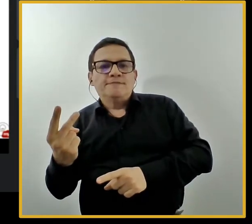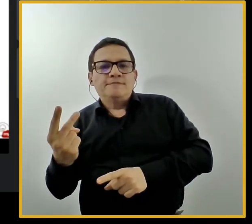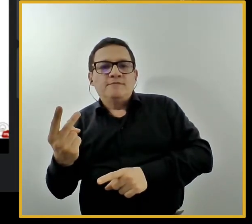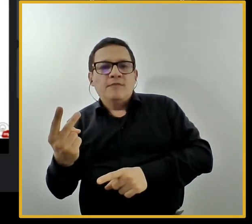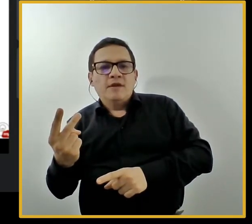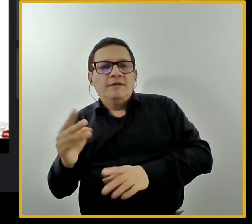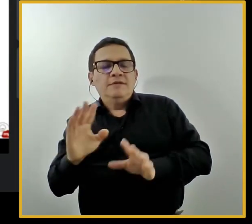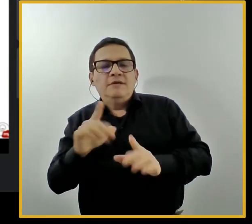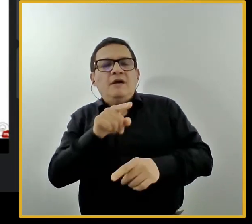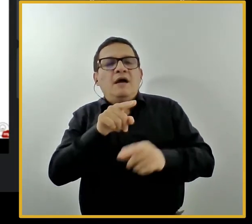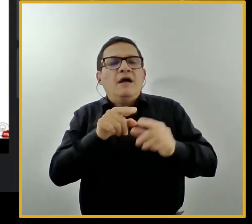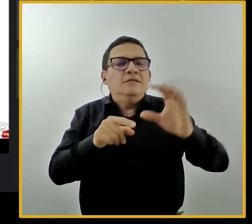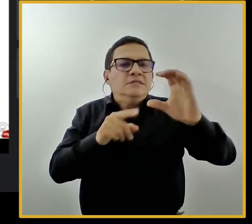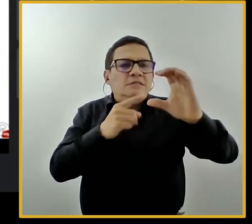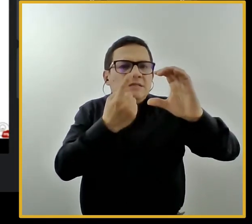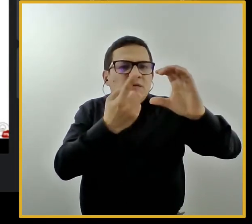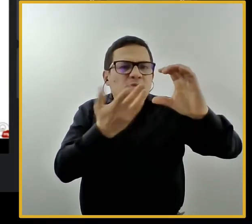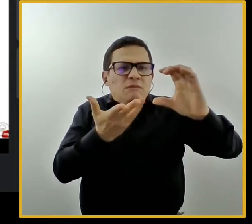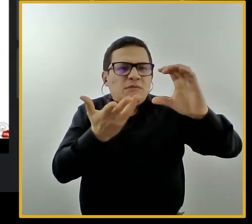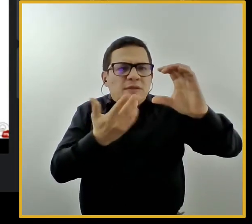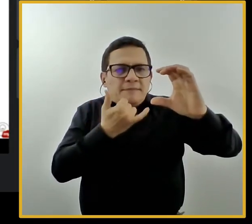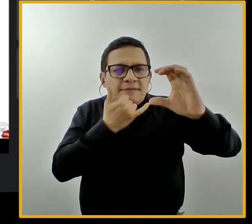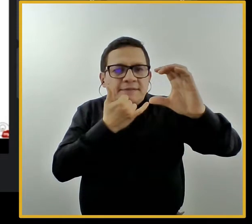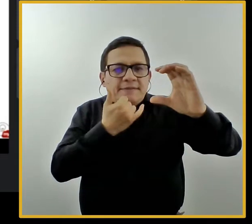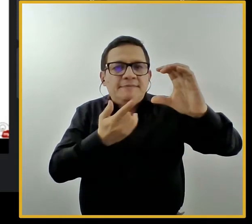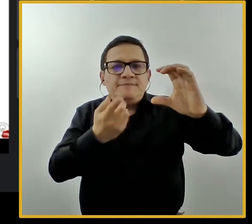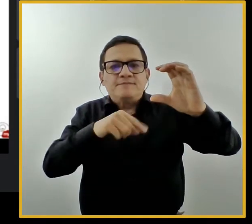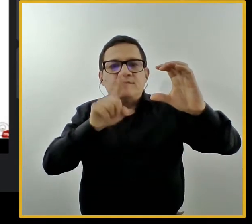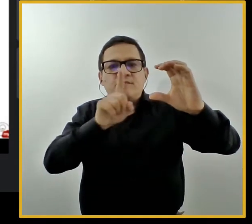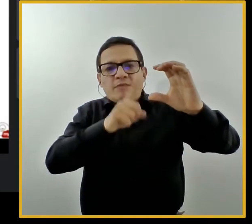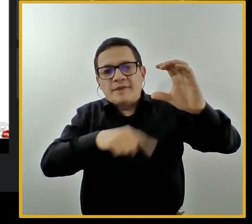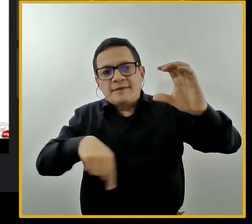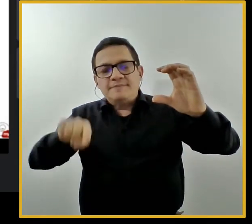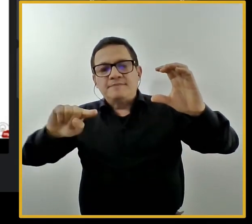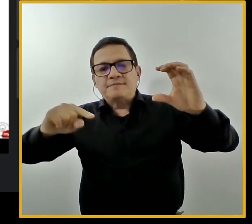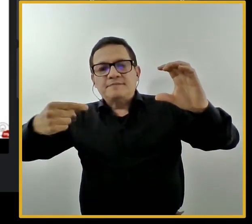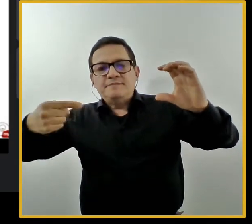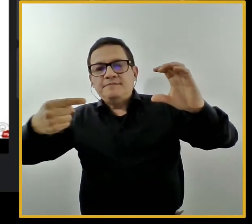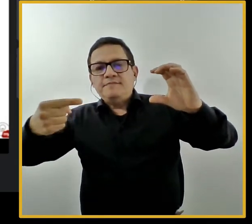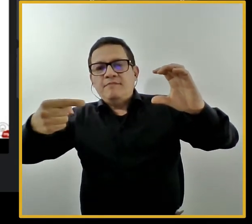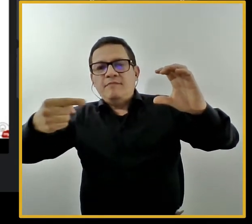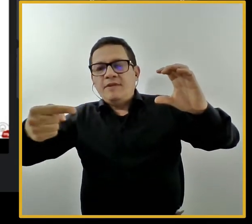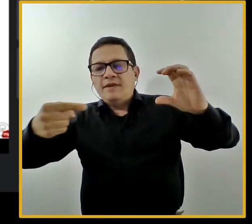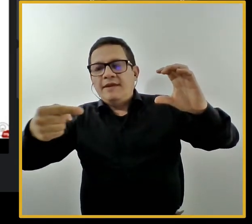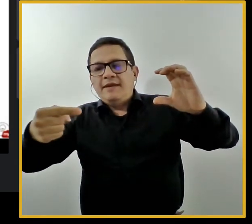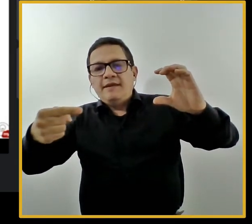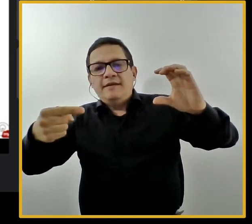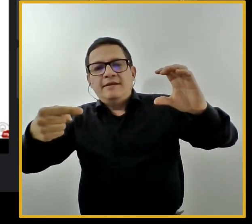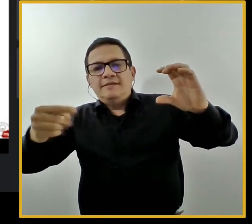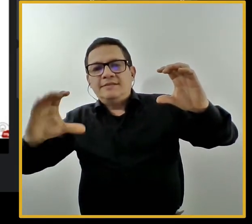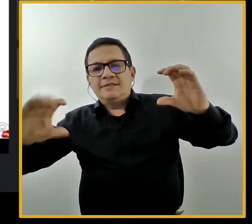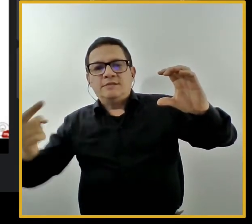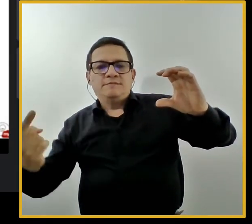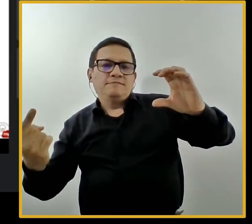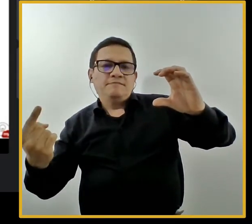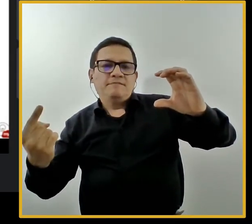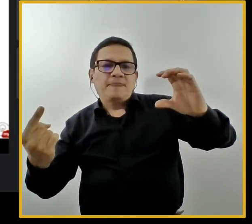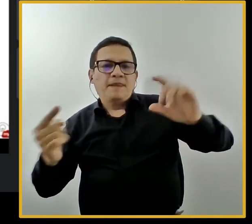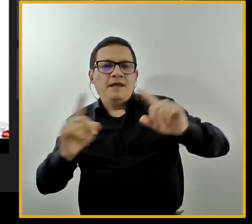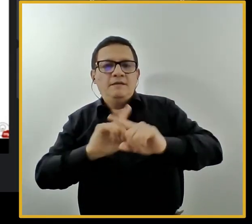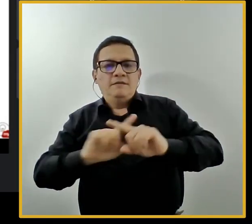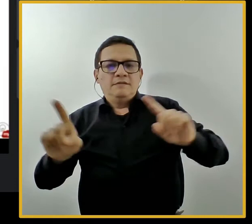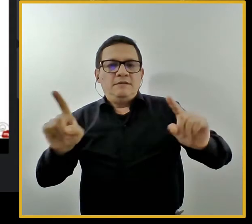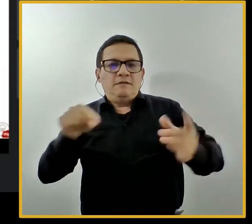este c1 que está ahí sumando lo paso acá al otro lado a restar, ¿cierto? Pero acá